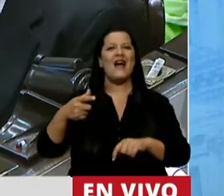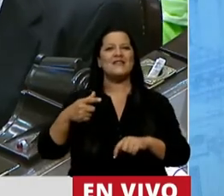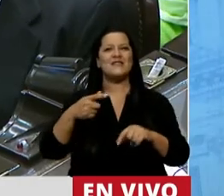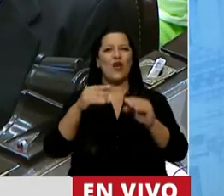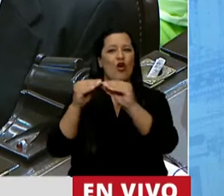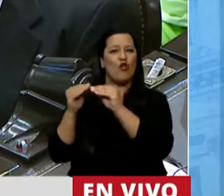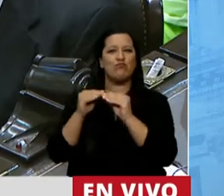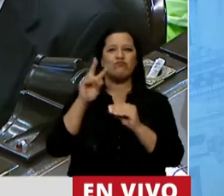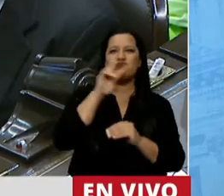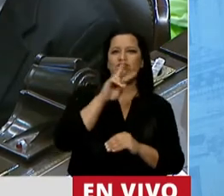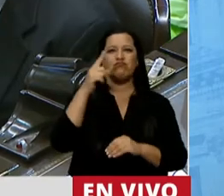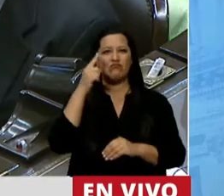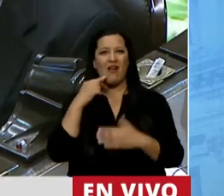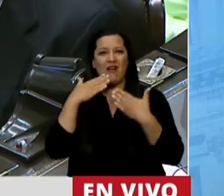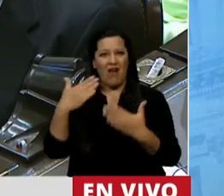y compañeras,